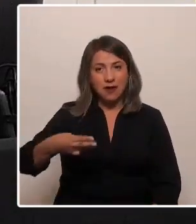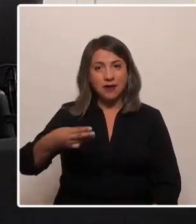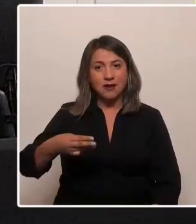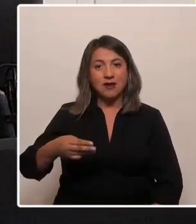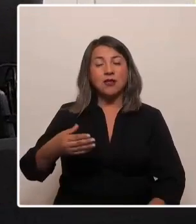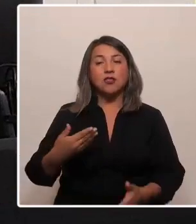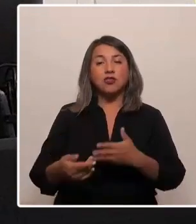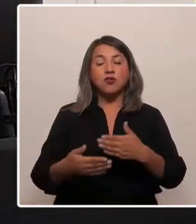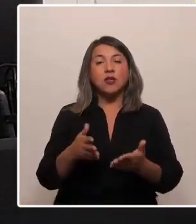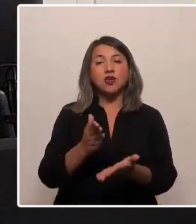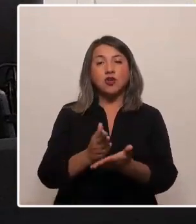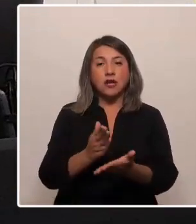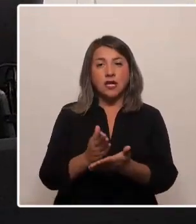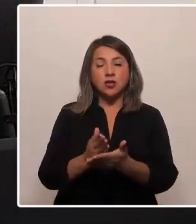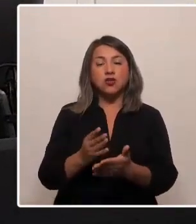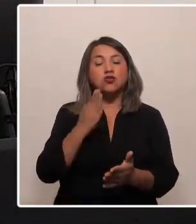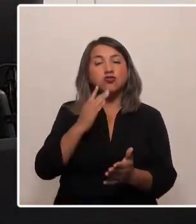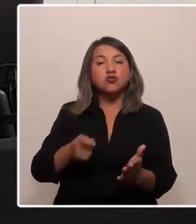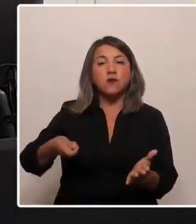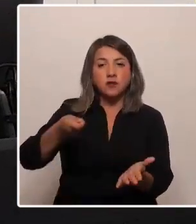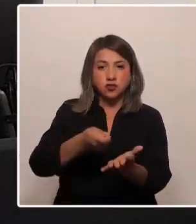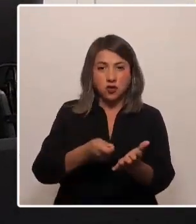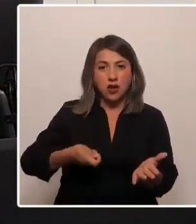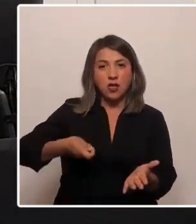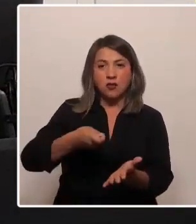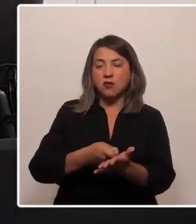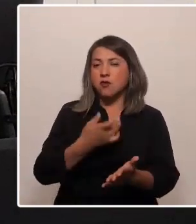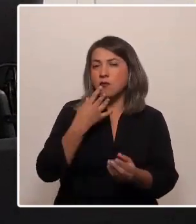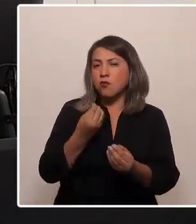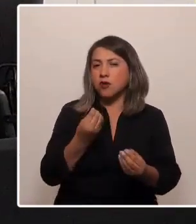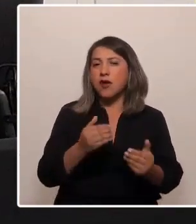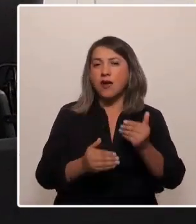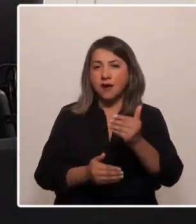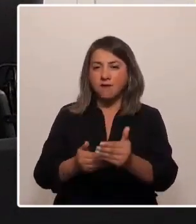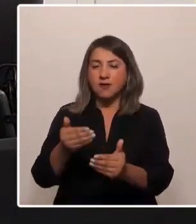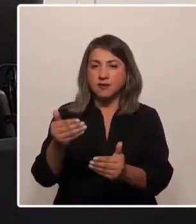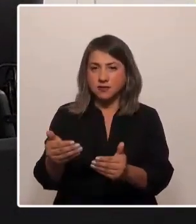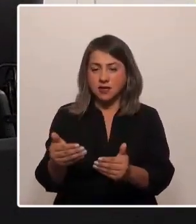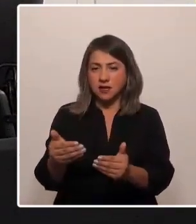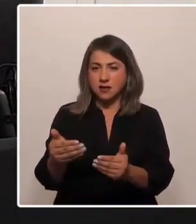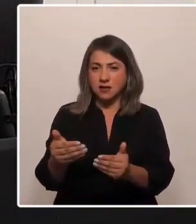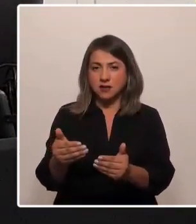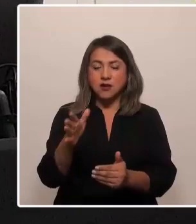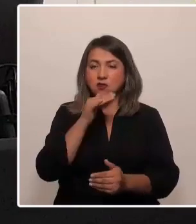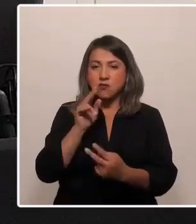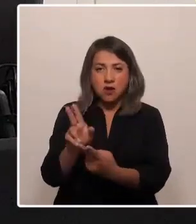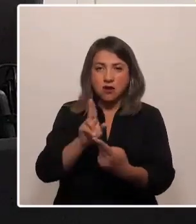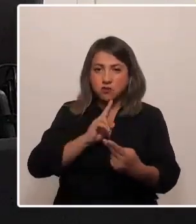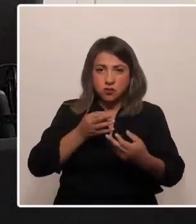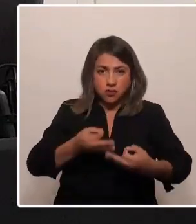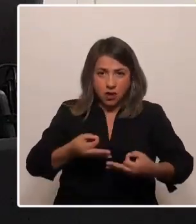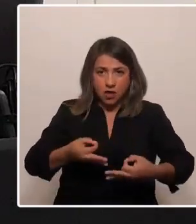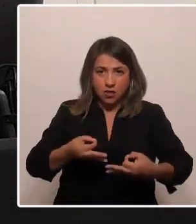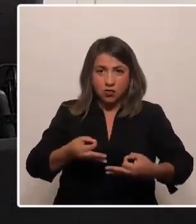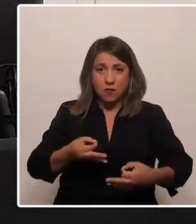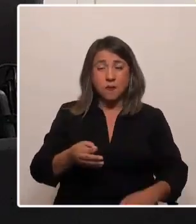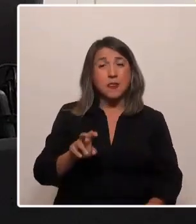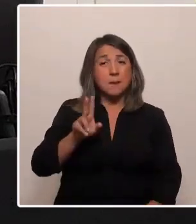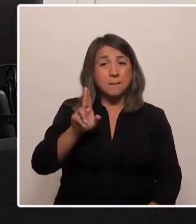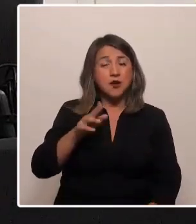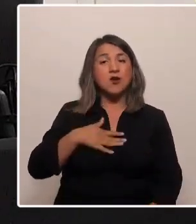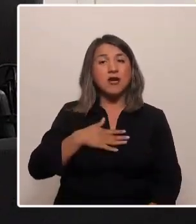colegios subvencionados. ¿Por qué avanzar hacia algo que no ha dado resultado y más encima